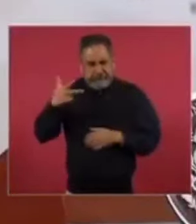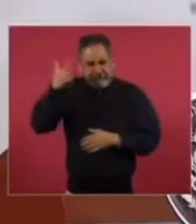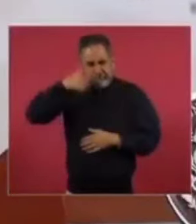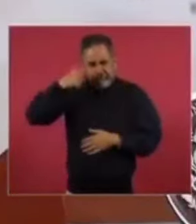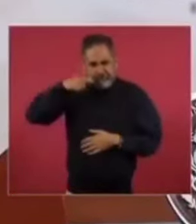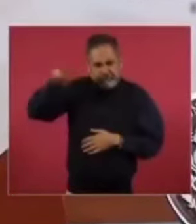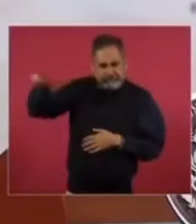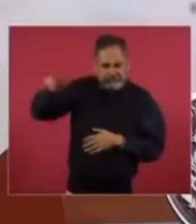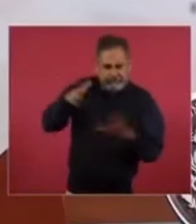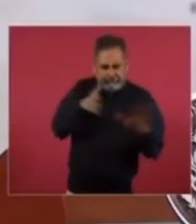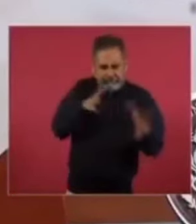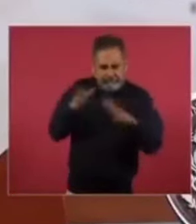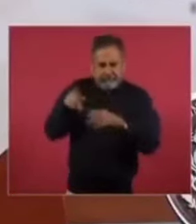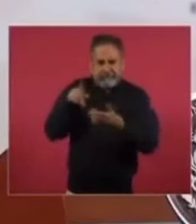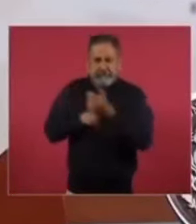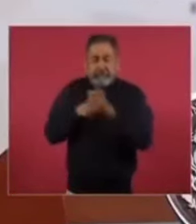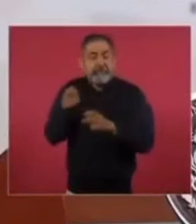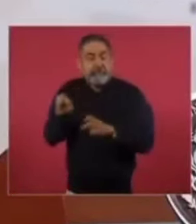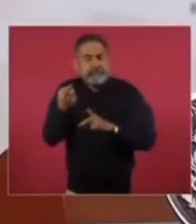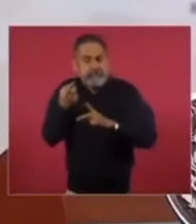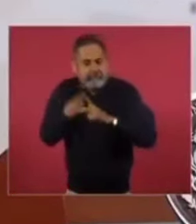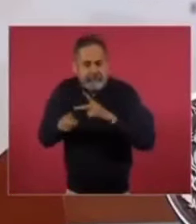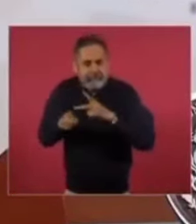8 de la noche de allá. Ahí empezó.